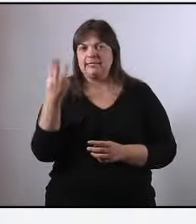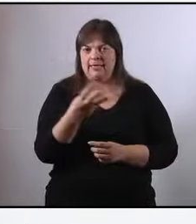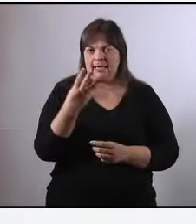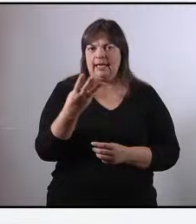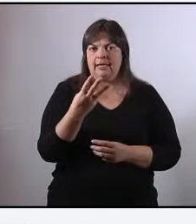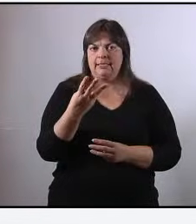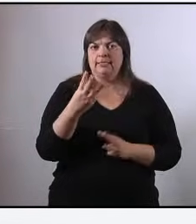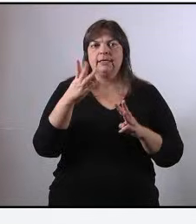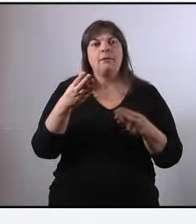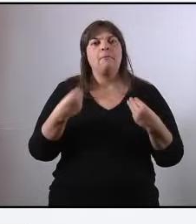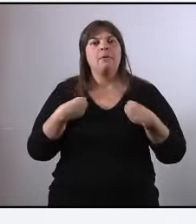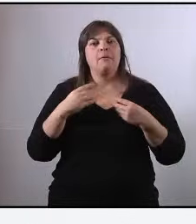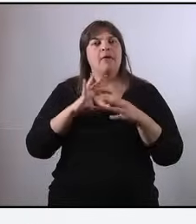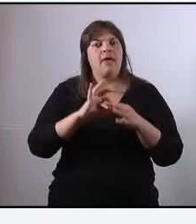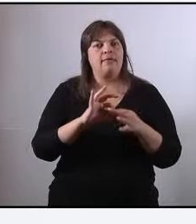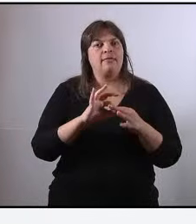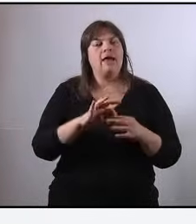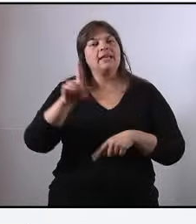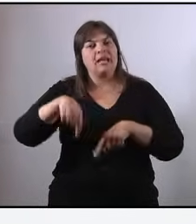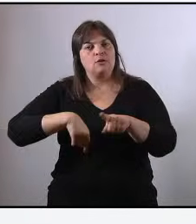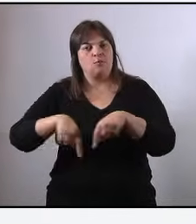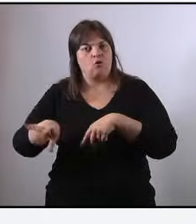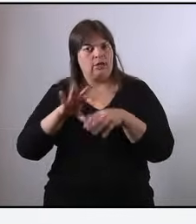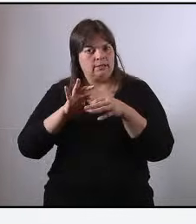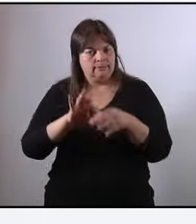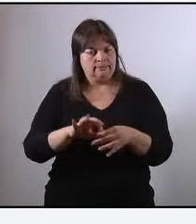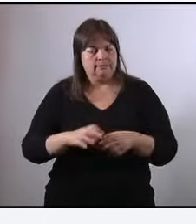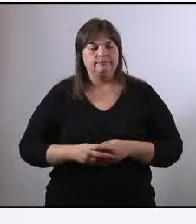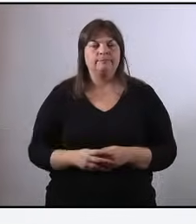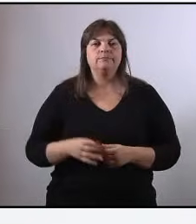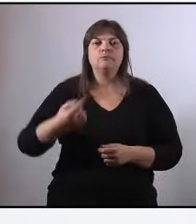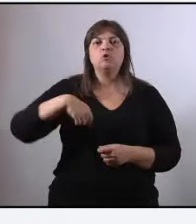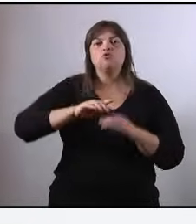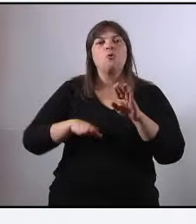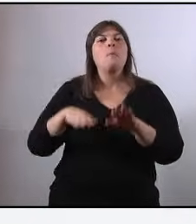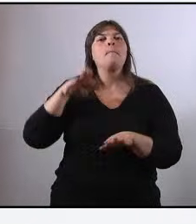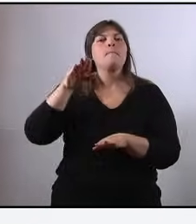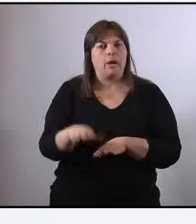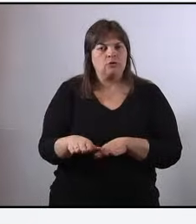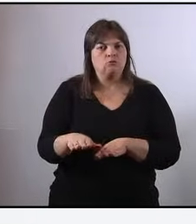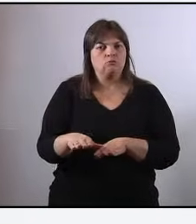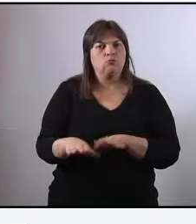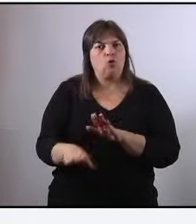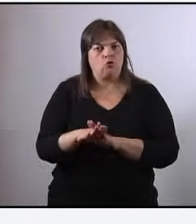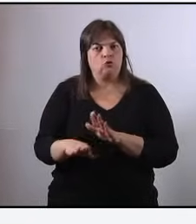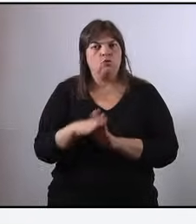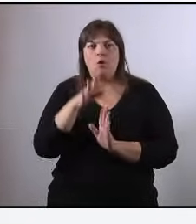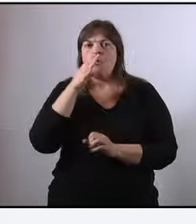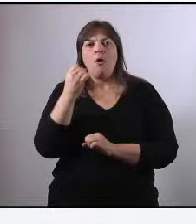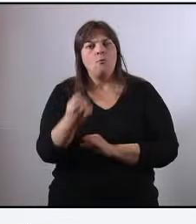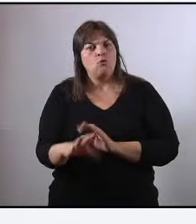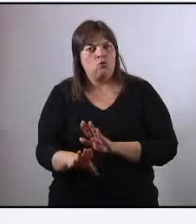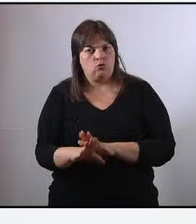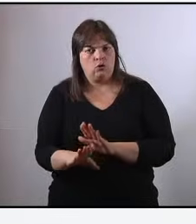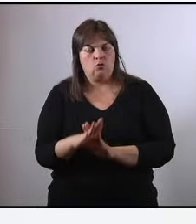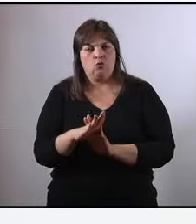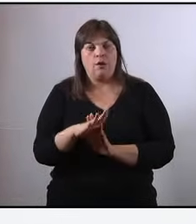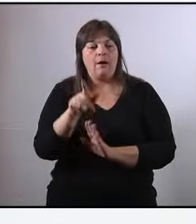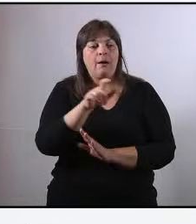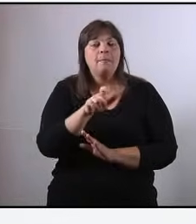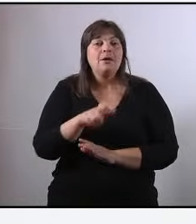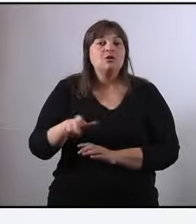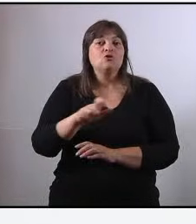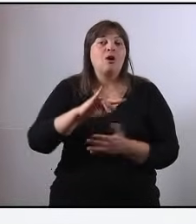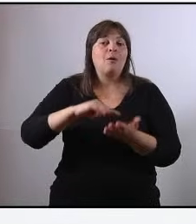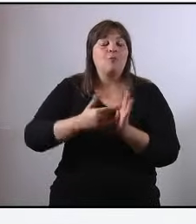la vivienda y con los transportes. Damos un paso más para seguir apoyando a los que quieran desarrollar su